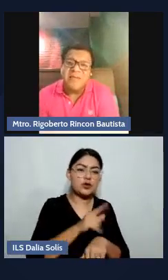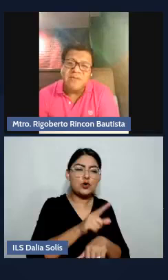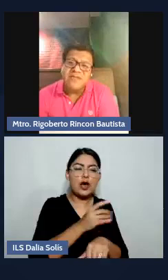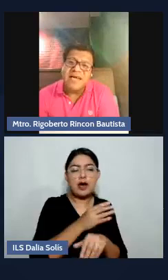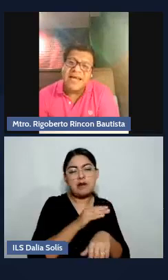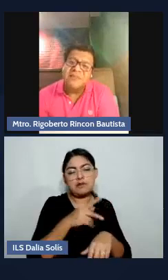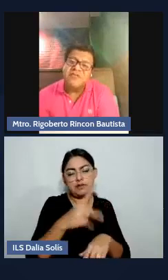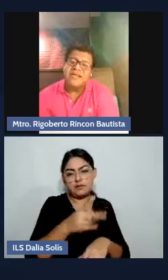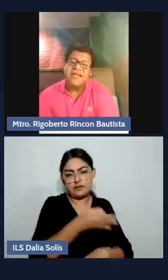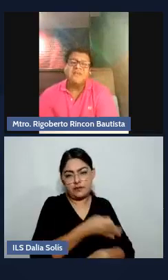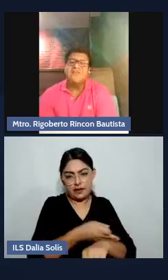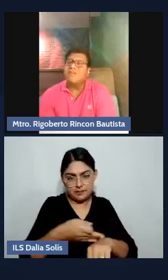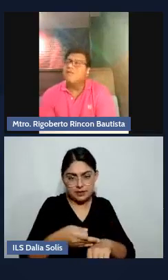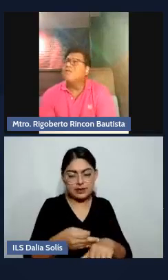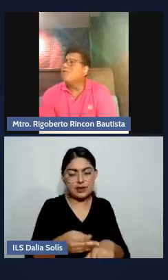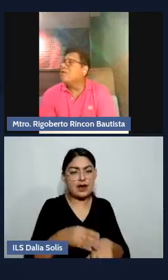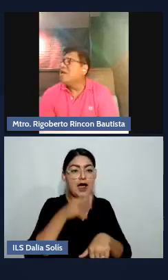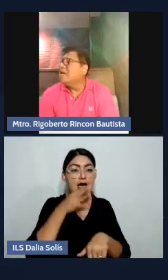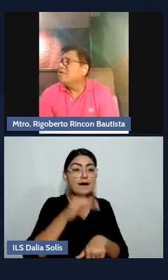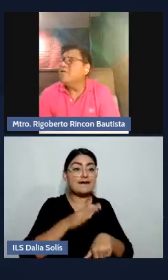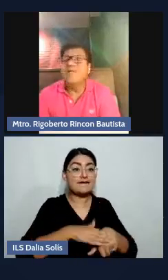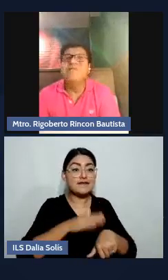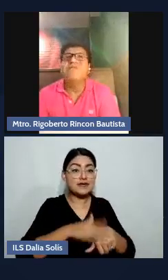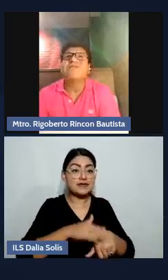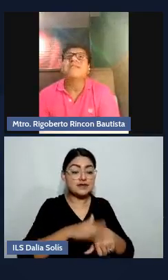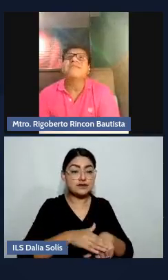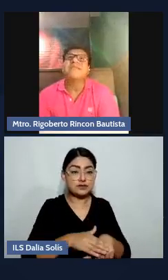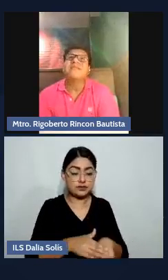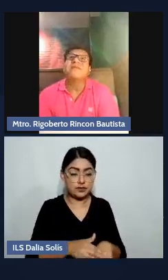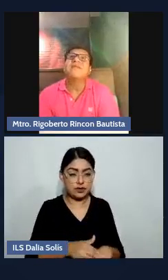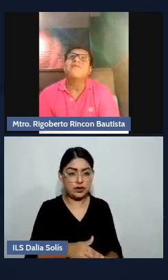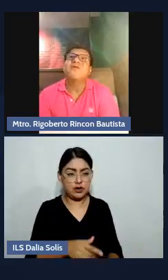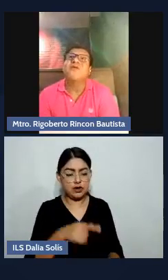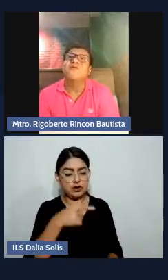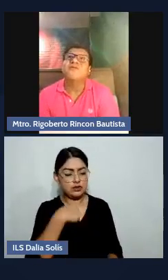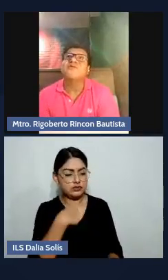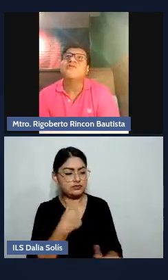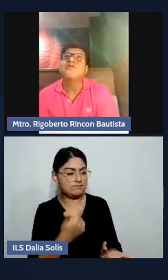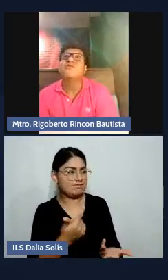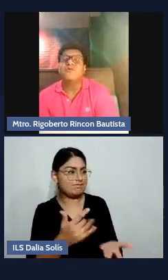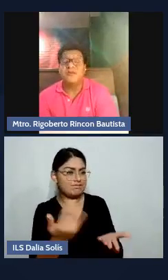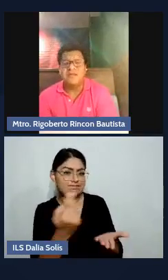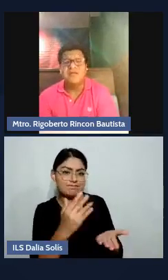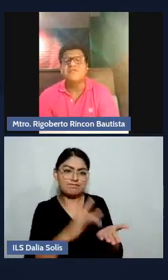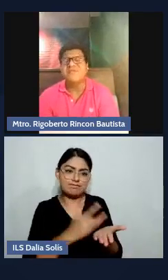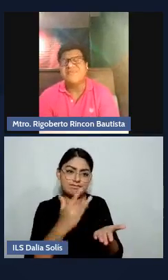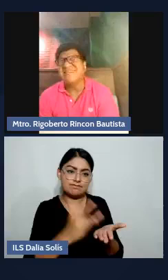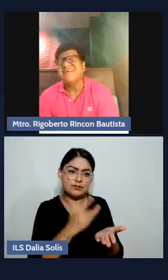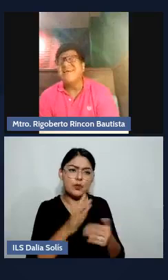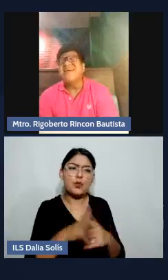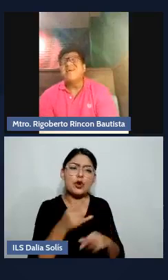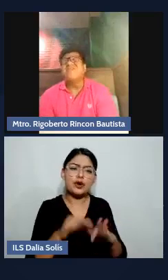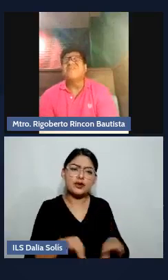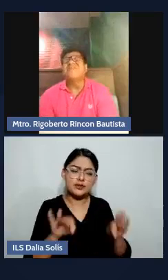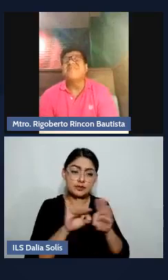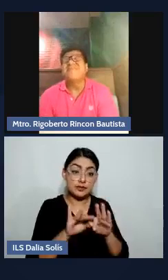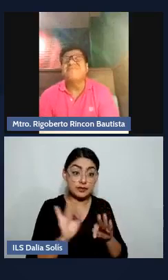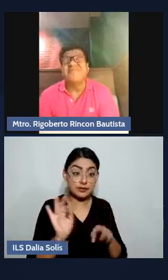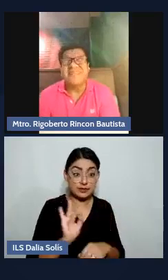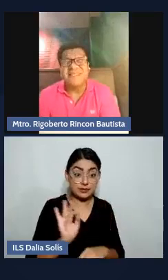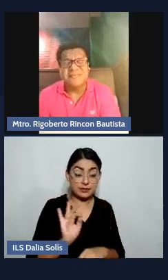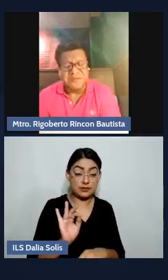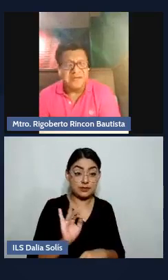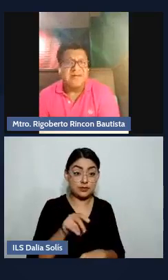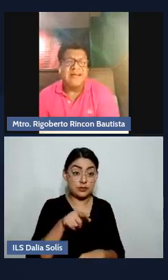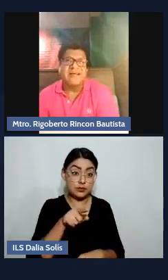busca en ellos apoyo, ¿no? Eso es bien importante. De repente, a lo mejor, nuestro círculo de amigos, pues es completamente importantísimo observar